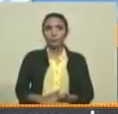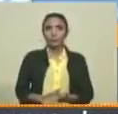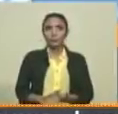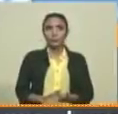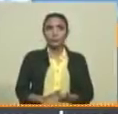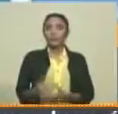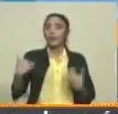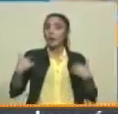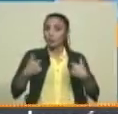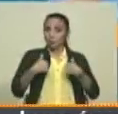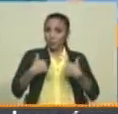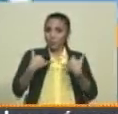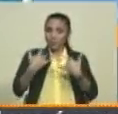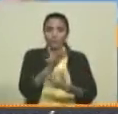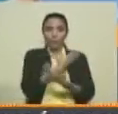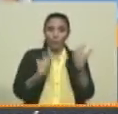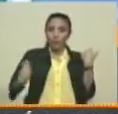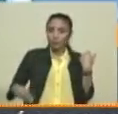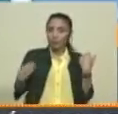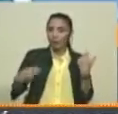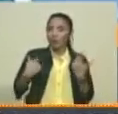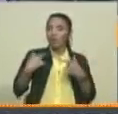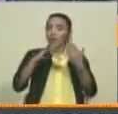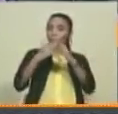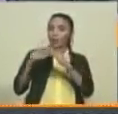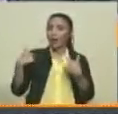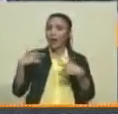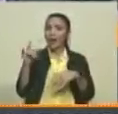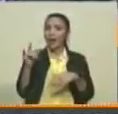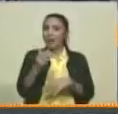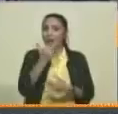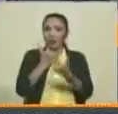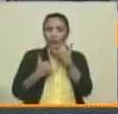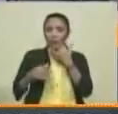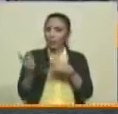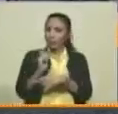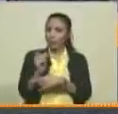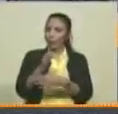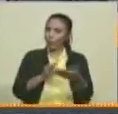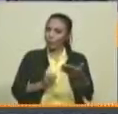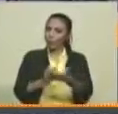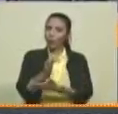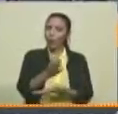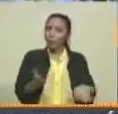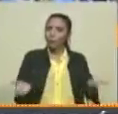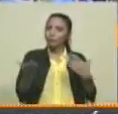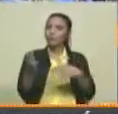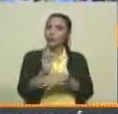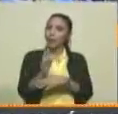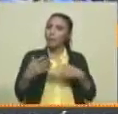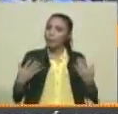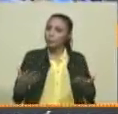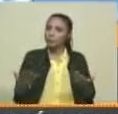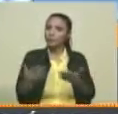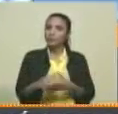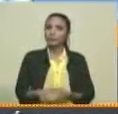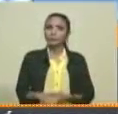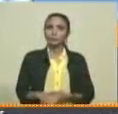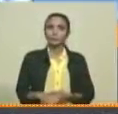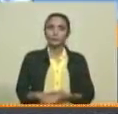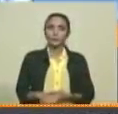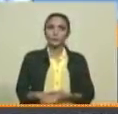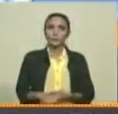presidente comunero. ¿Qué más queremos? No podemos fallar. Es tiempo de avanzar, de acelerar, de expandir las fuerzas